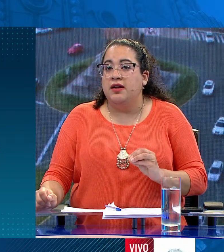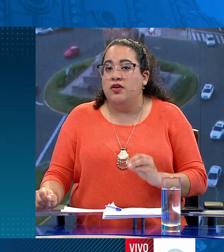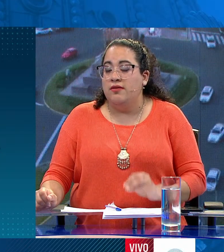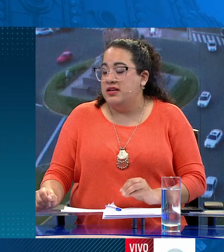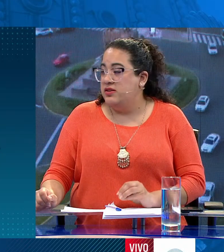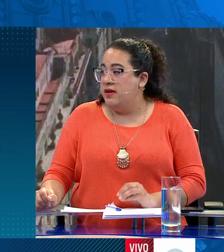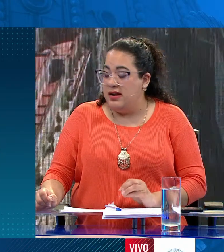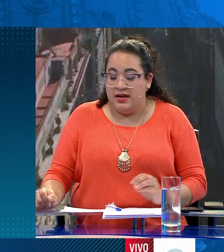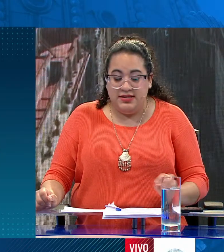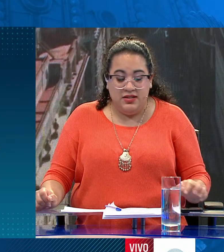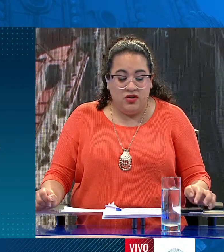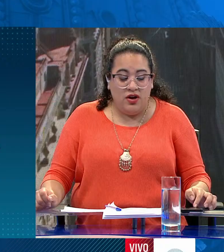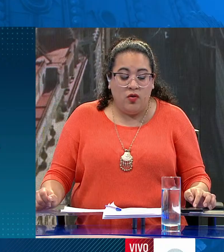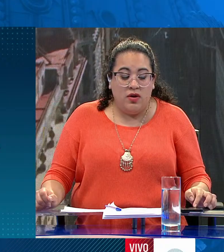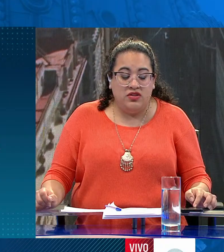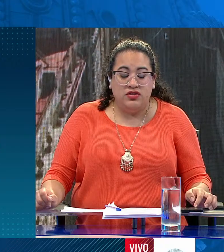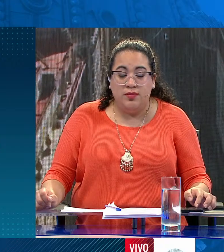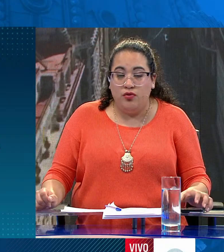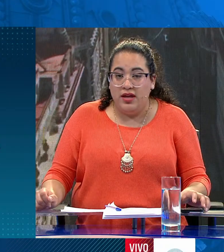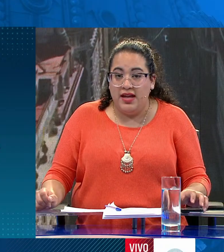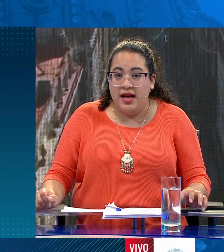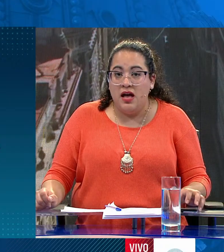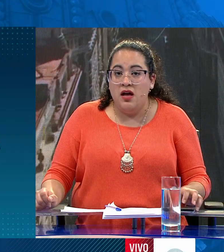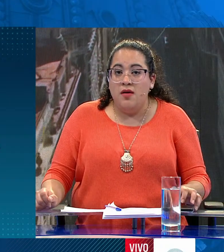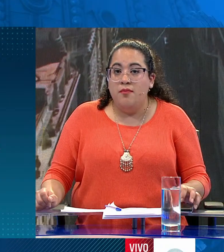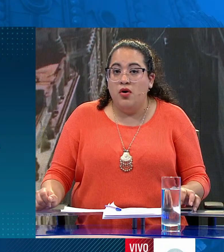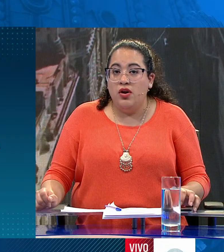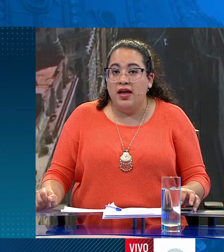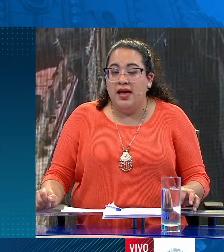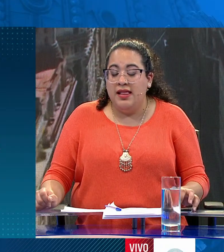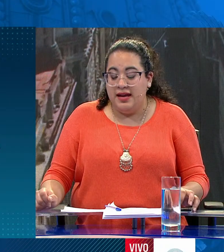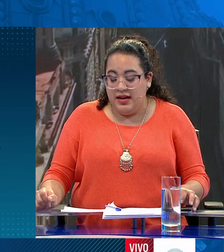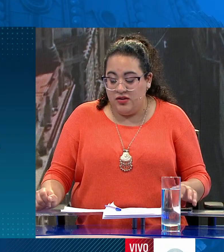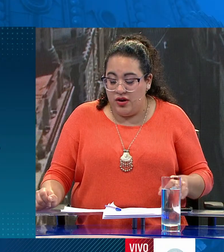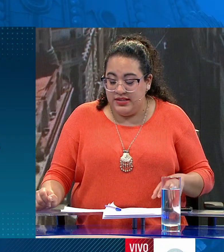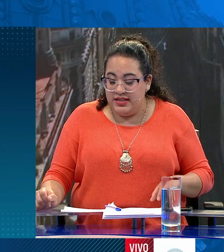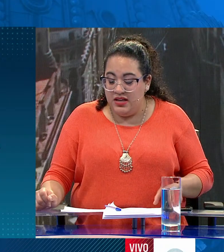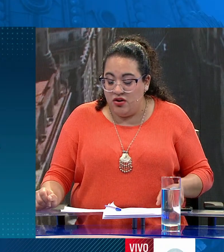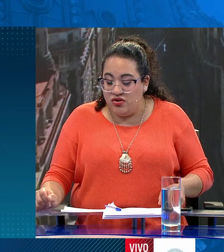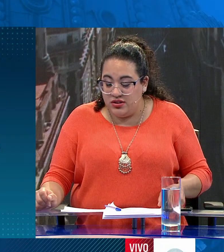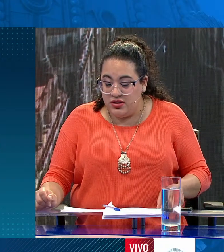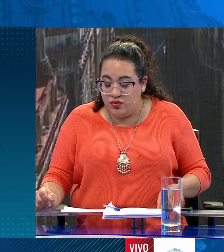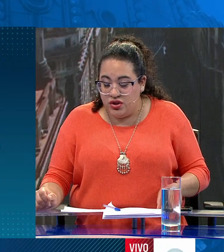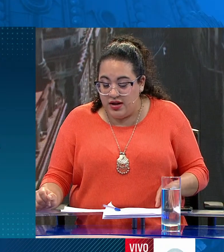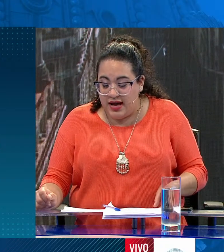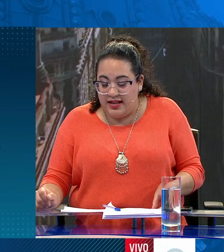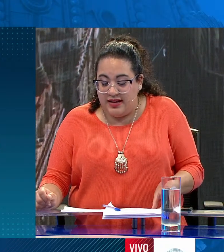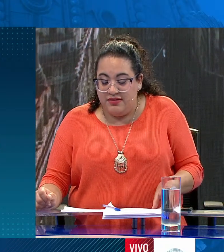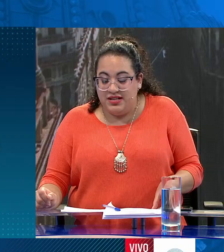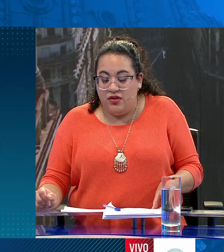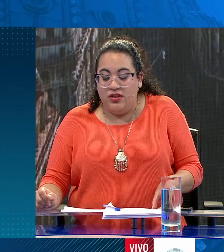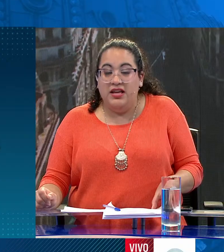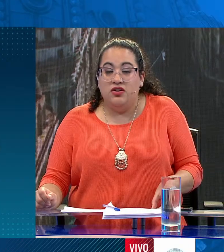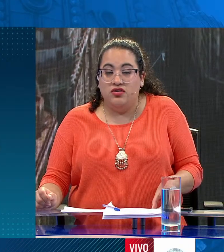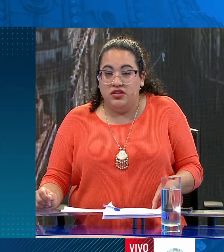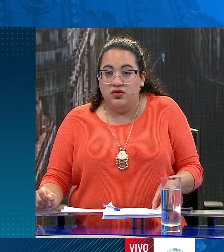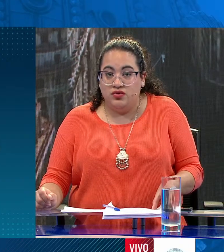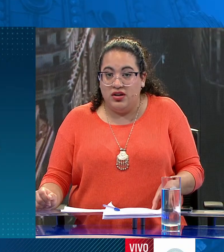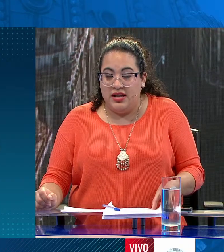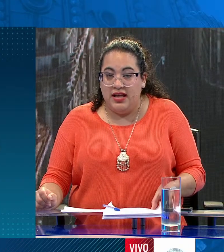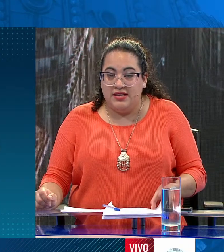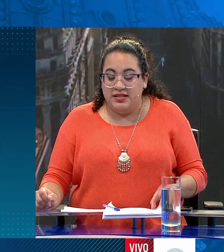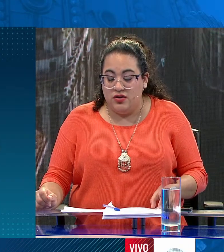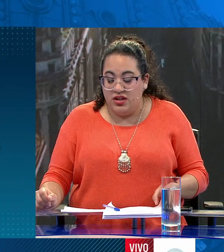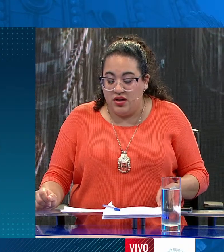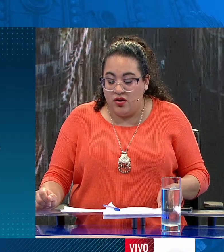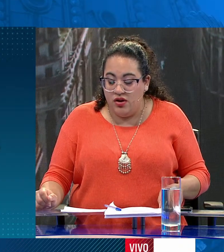que lo iban a llevar al recinto en cuanto se pudiera, porque el decreto es inconstitucional, está viciado de